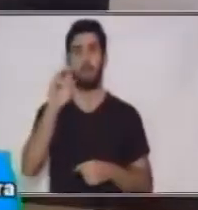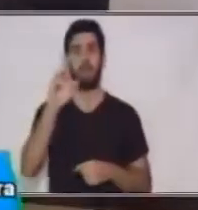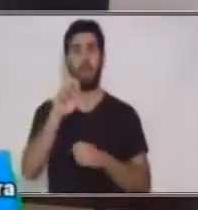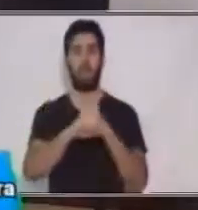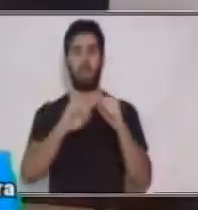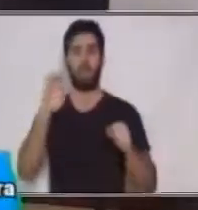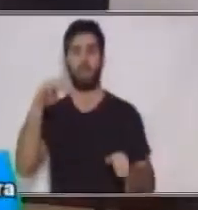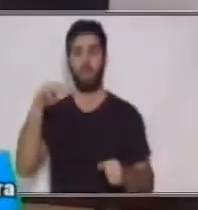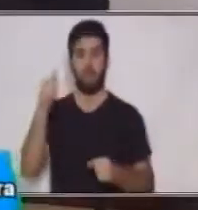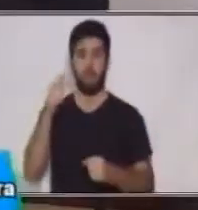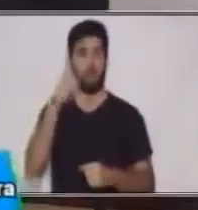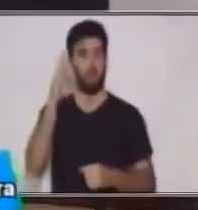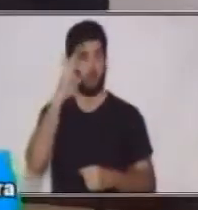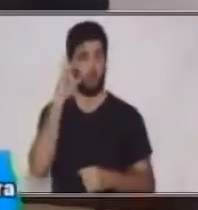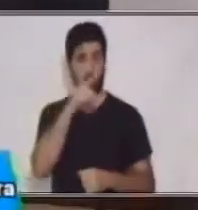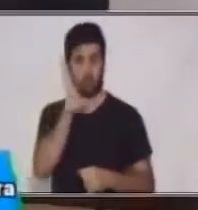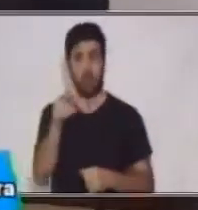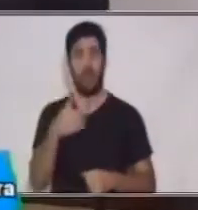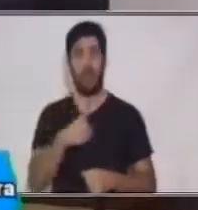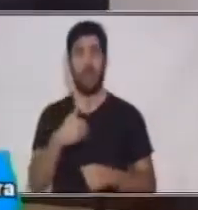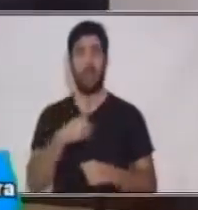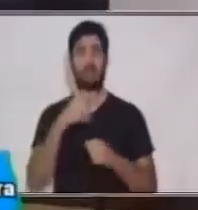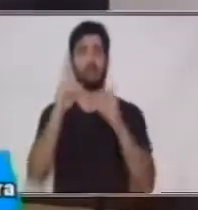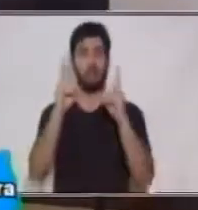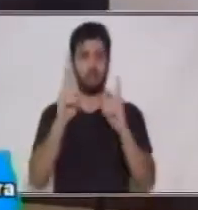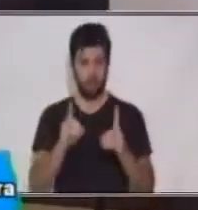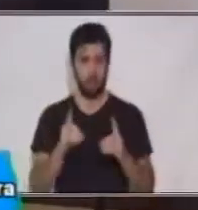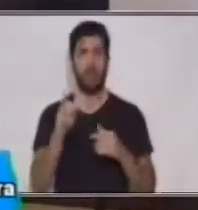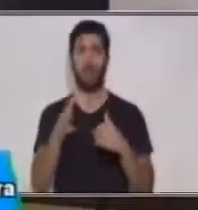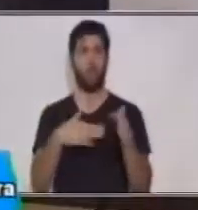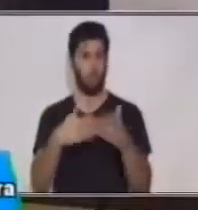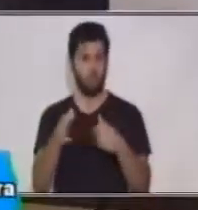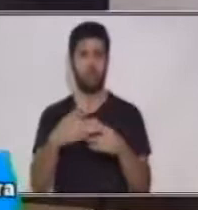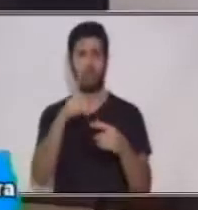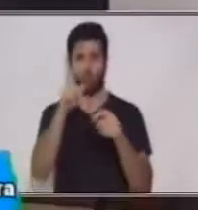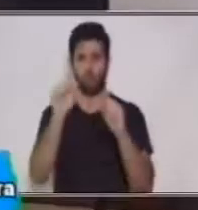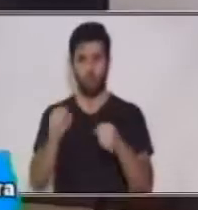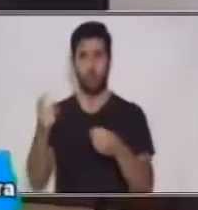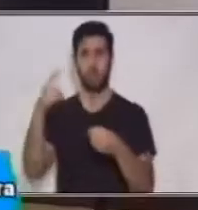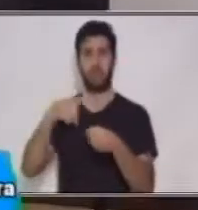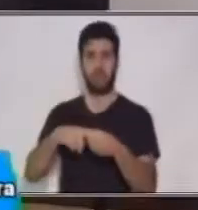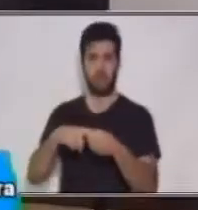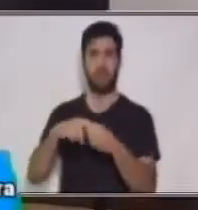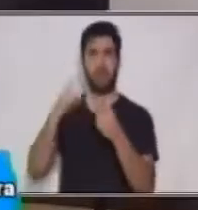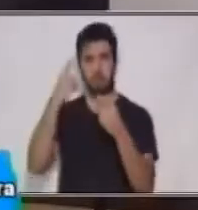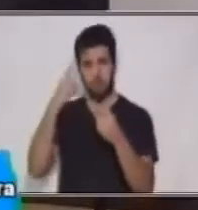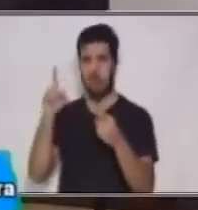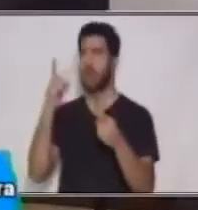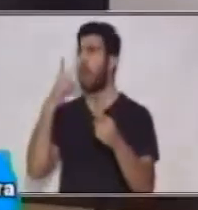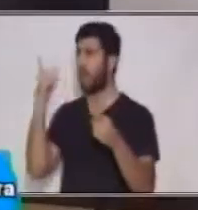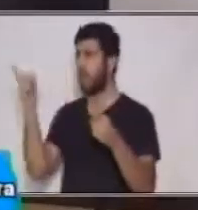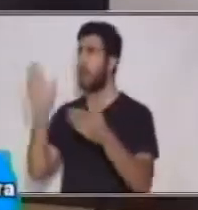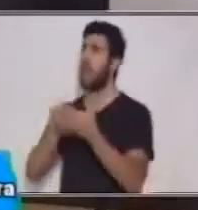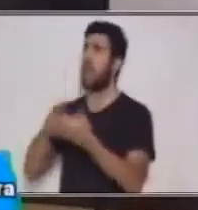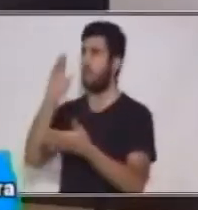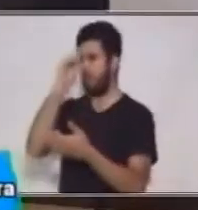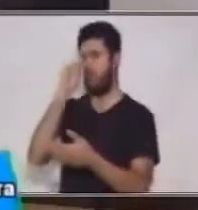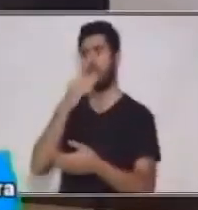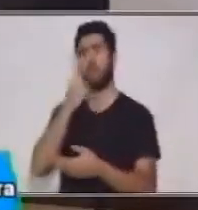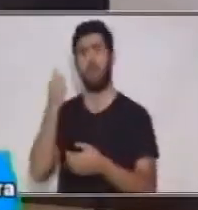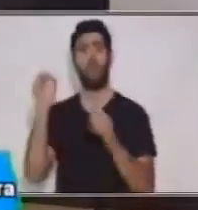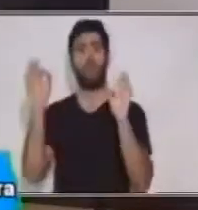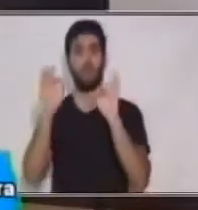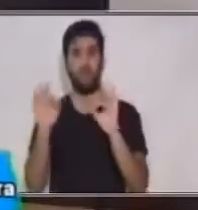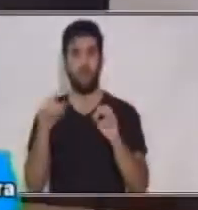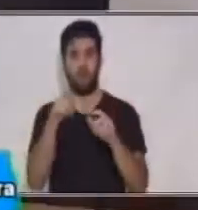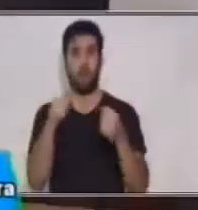tema le ayudará a ejercer habilidades y destrezas como la atención a la memoria, la edición para